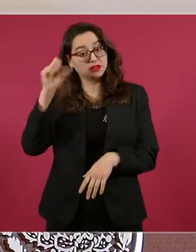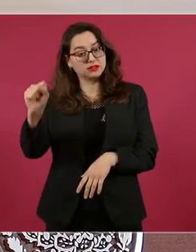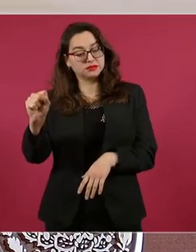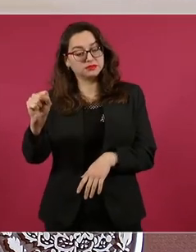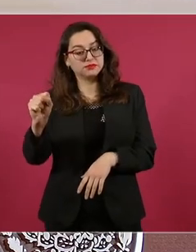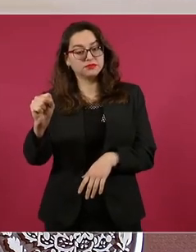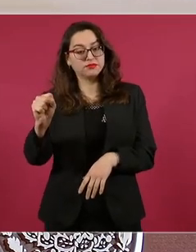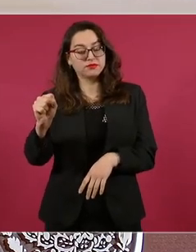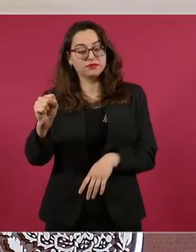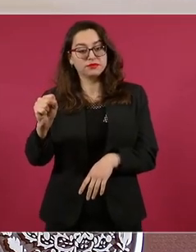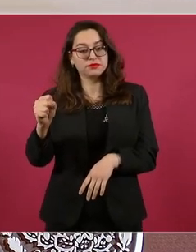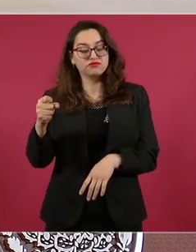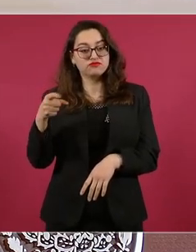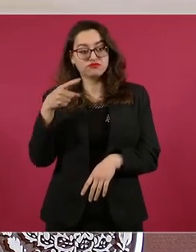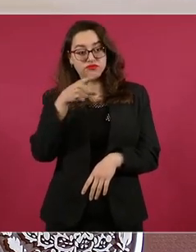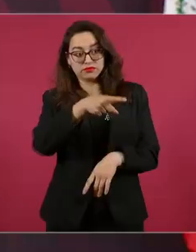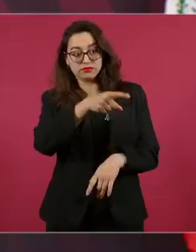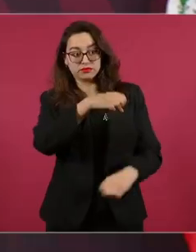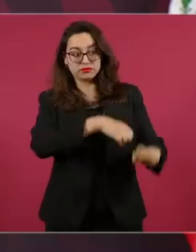la tuvo que sacar